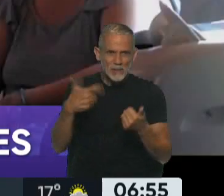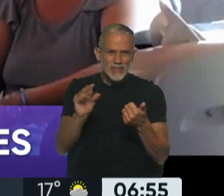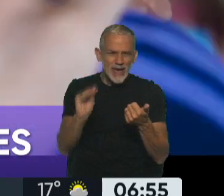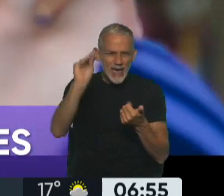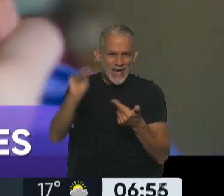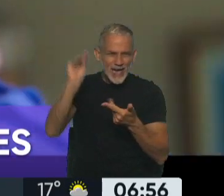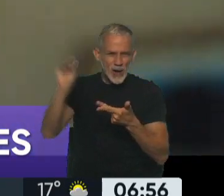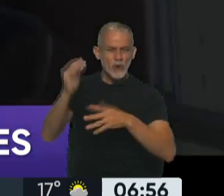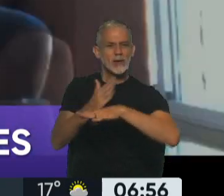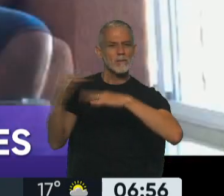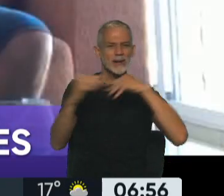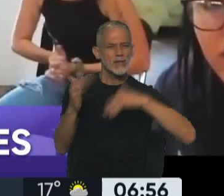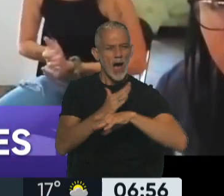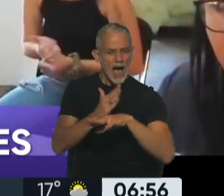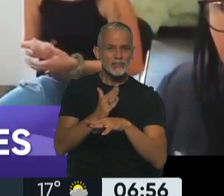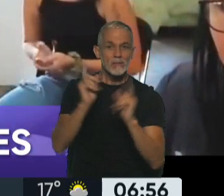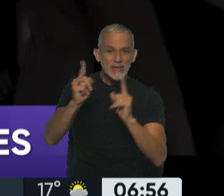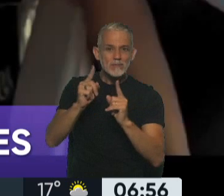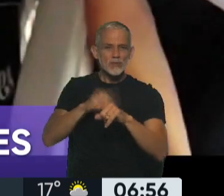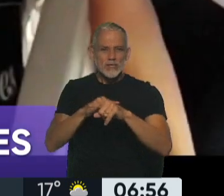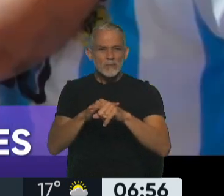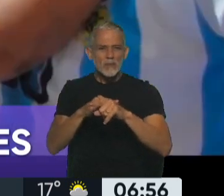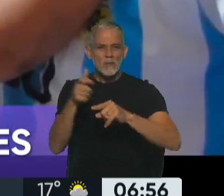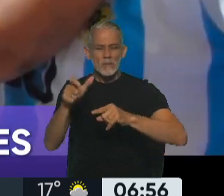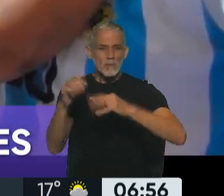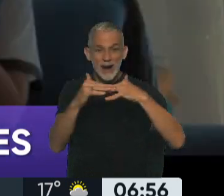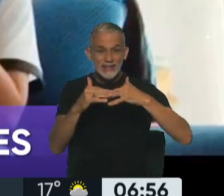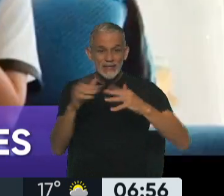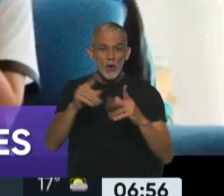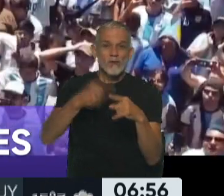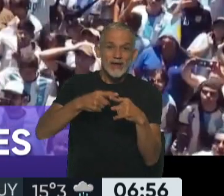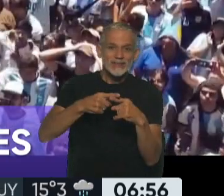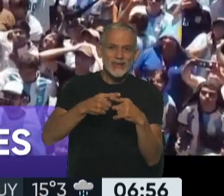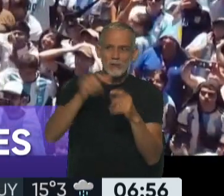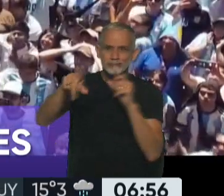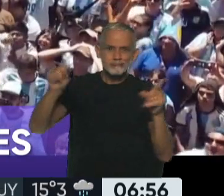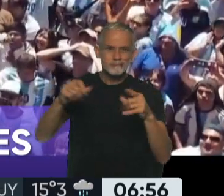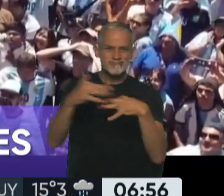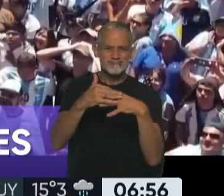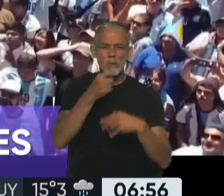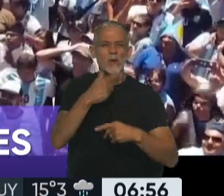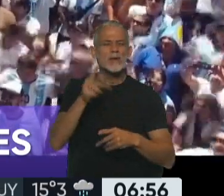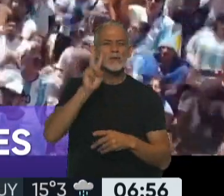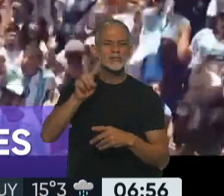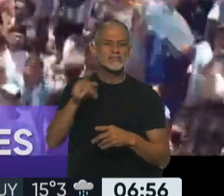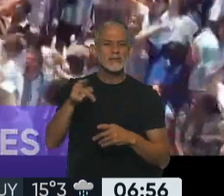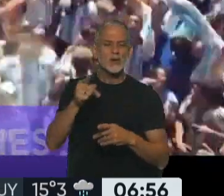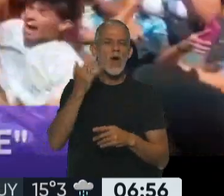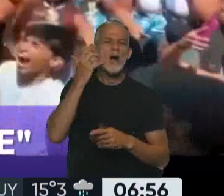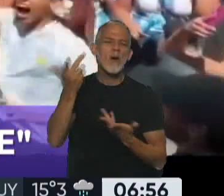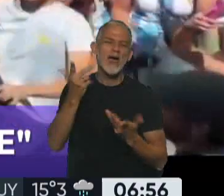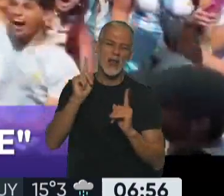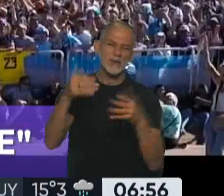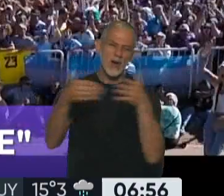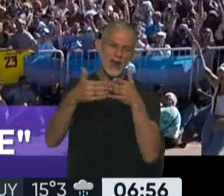partidos, con lo que estamos viendo ahora, durante los partidos, los festejos post-partido después de cada uno de ellos. Por ejemplo, se ve el fenómeno abuela, cómo en esa